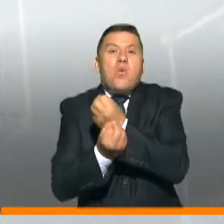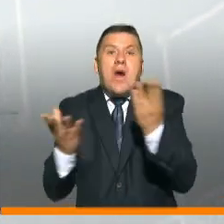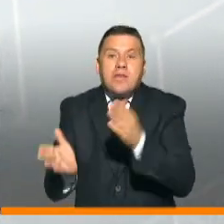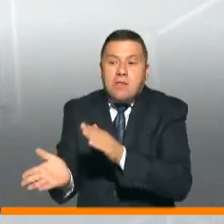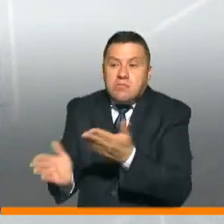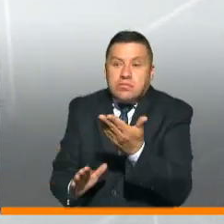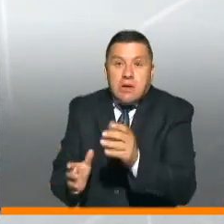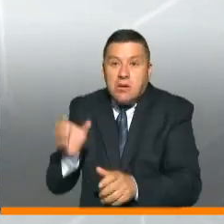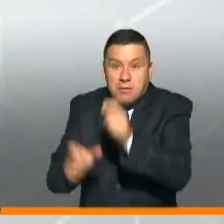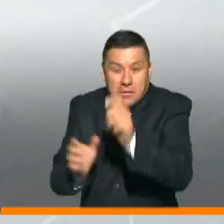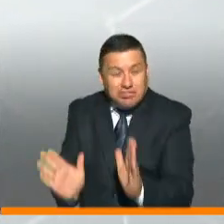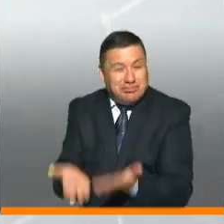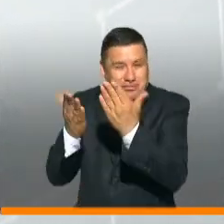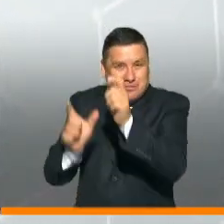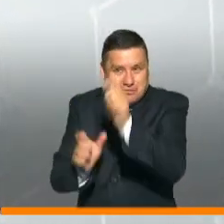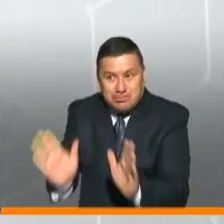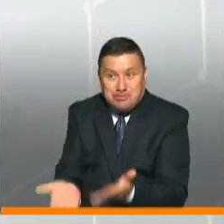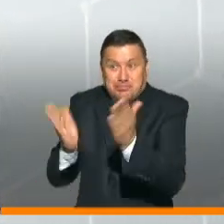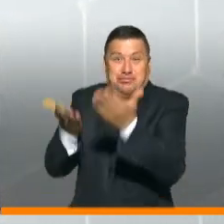mes de abril vamos en